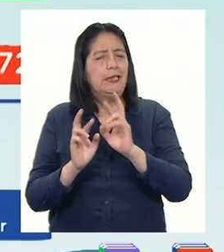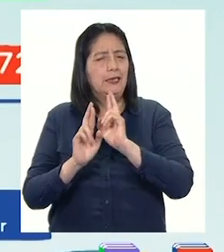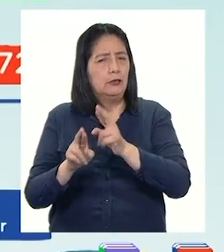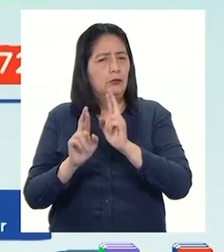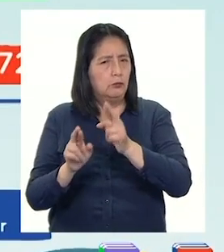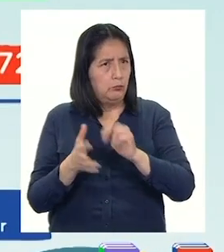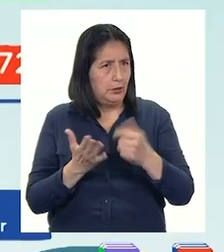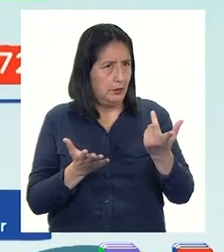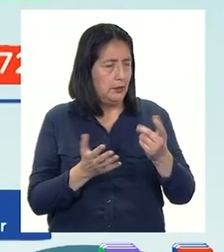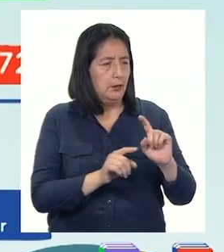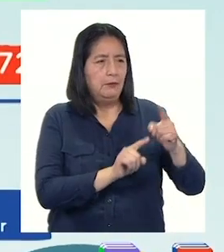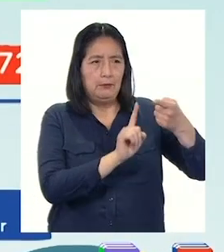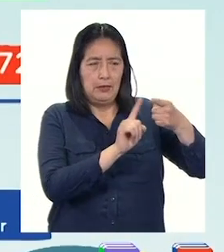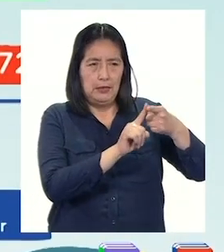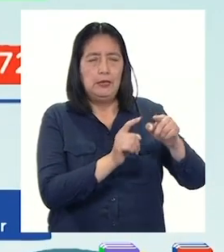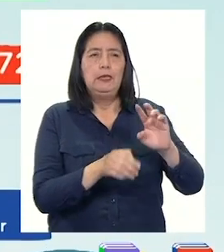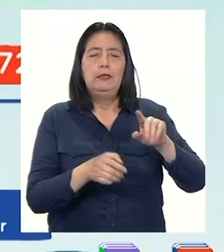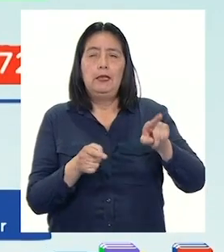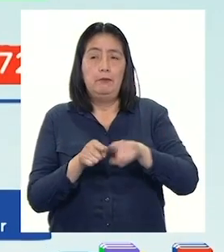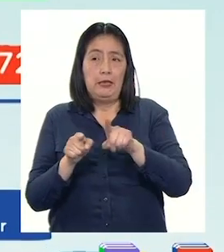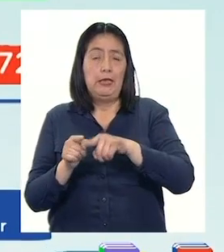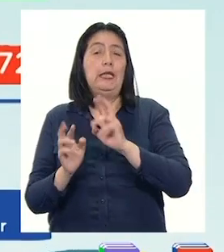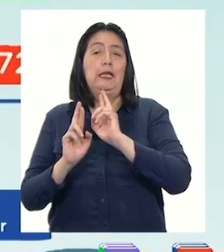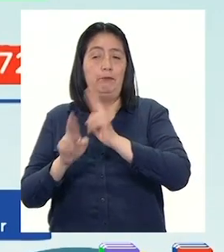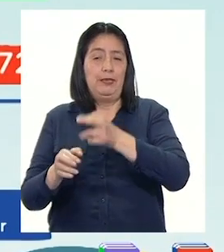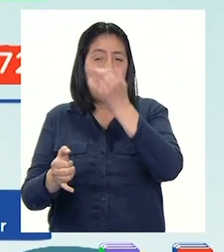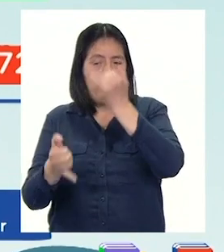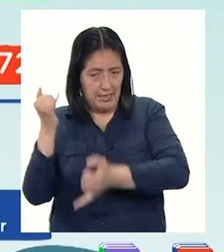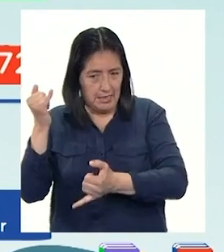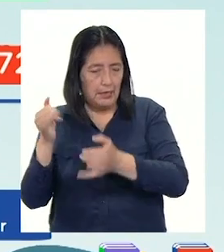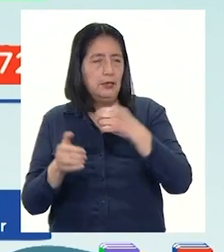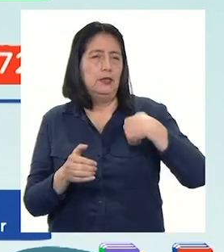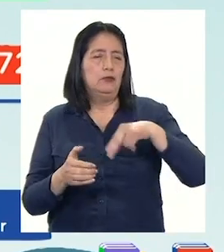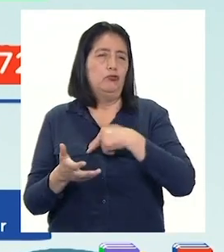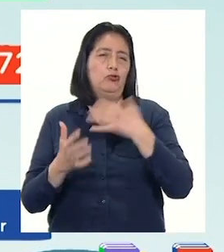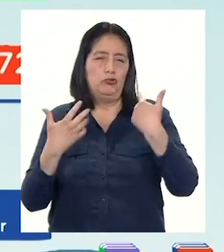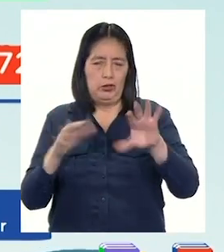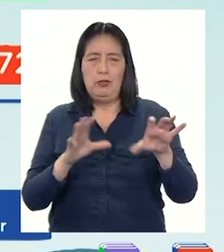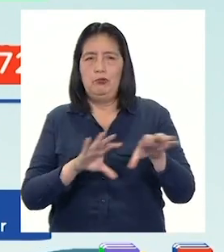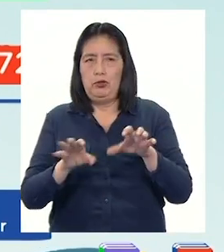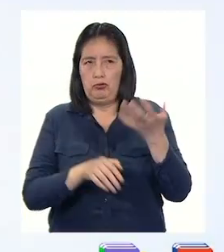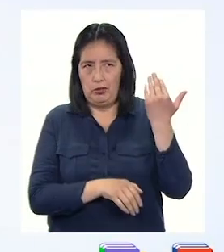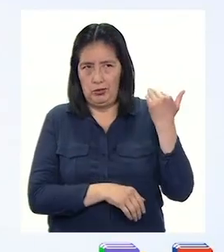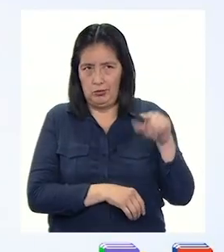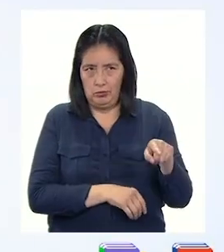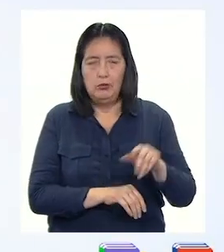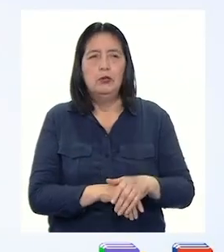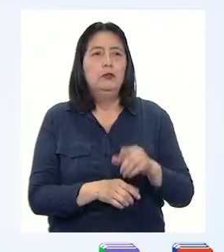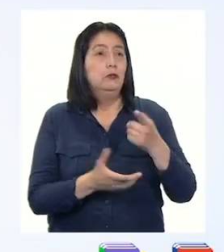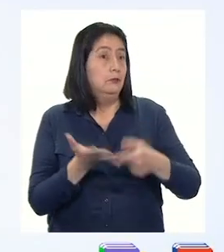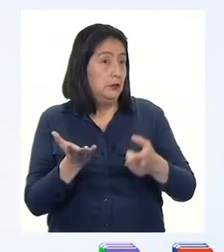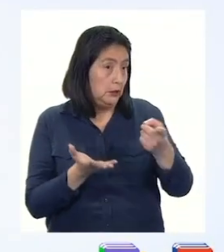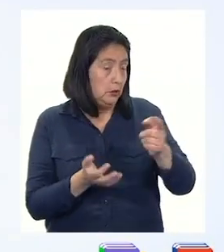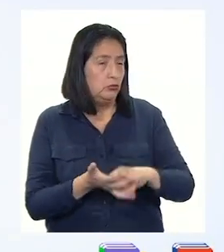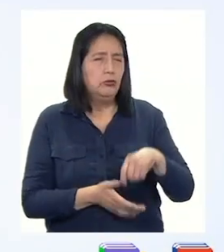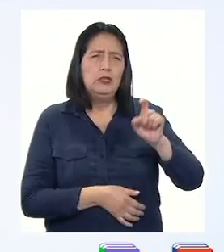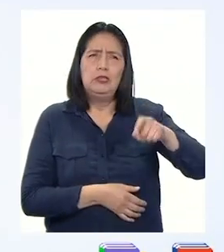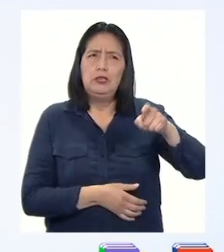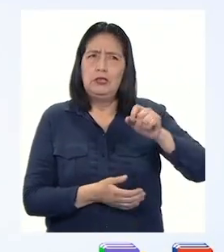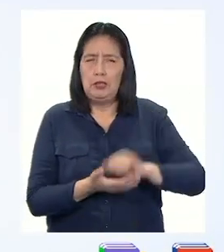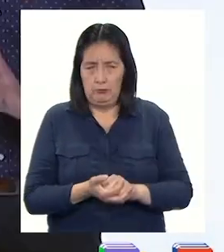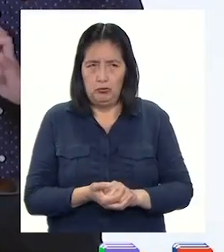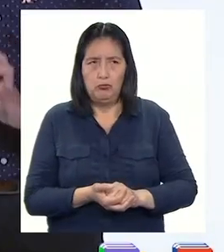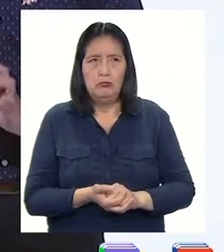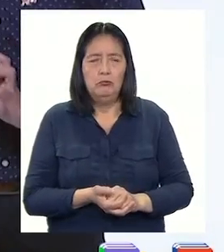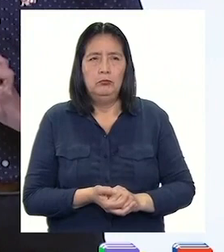resultados parciales como el resultado final de la situación que hemos estado trabajando. Para ello,